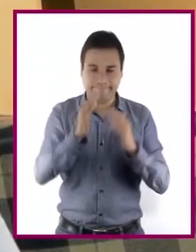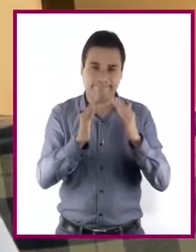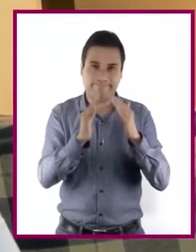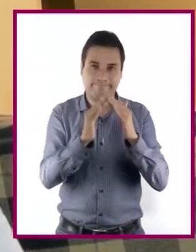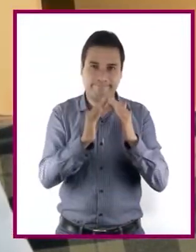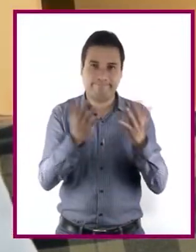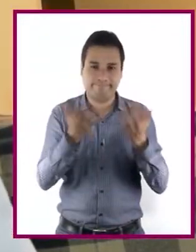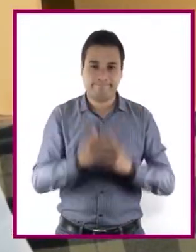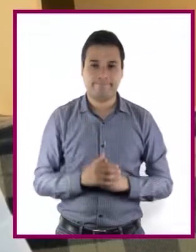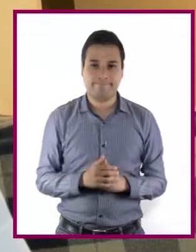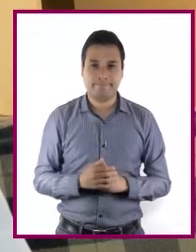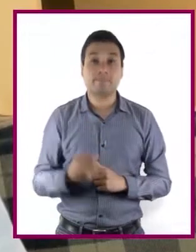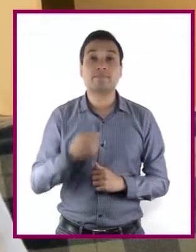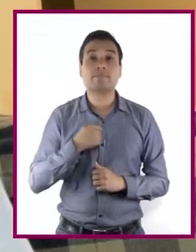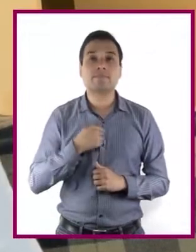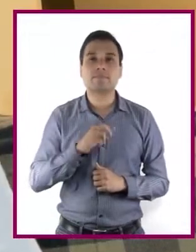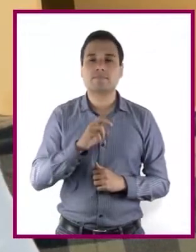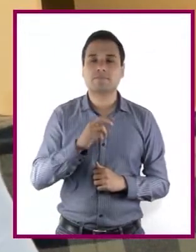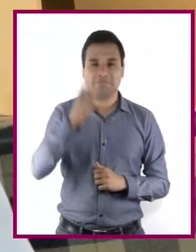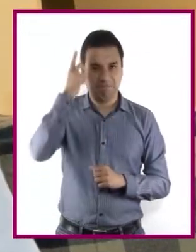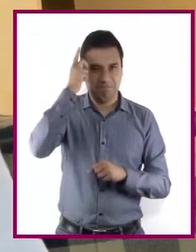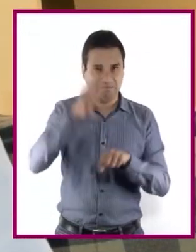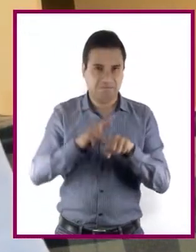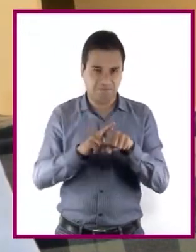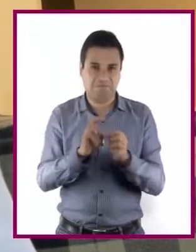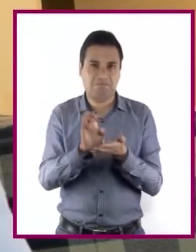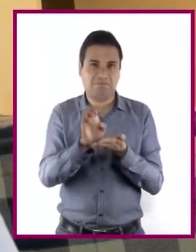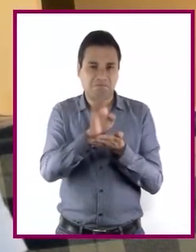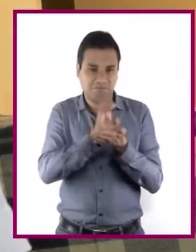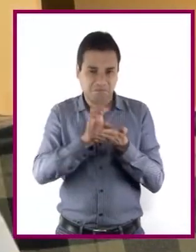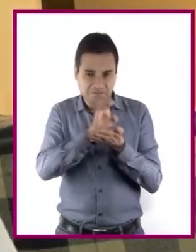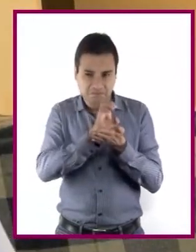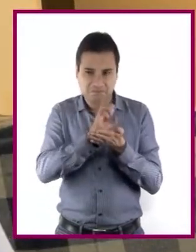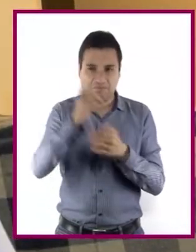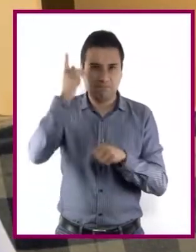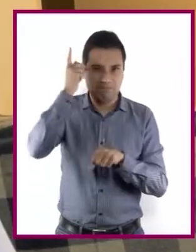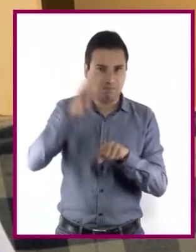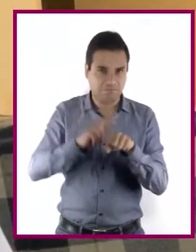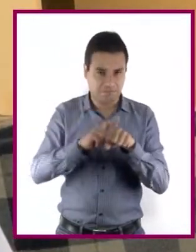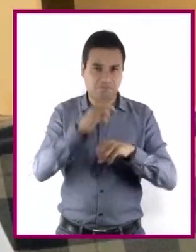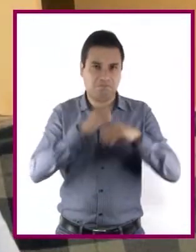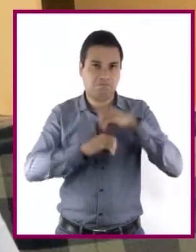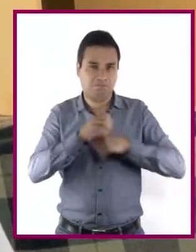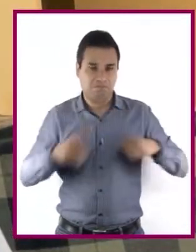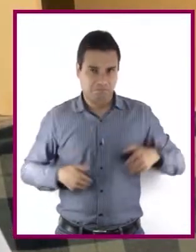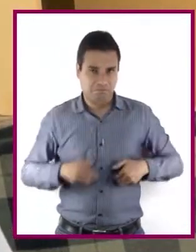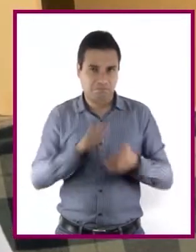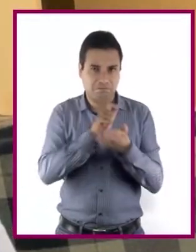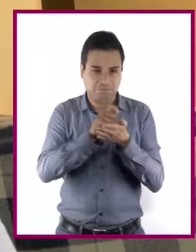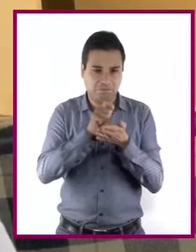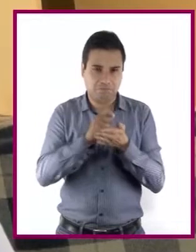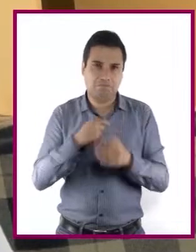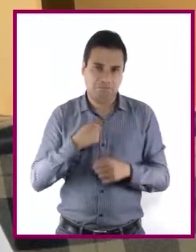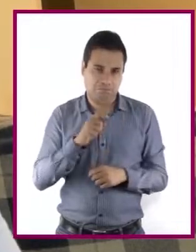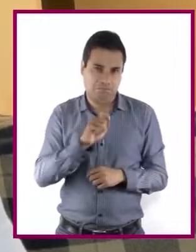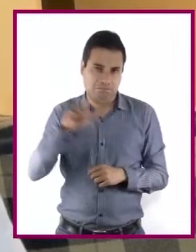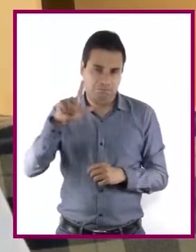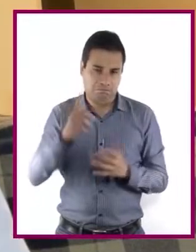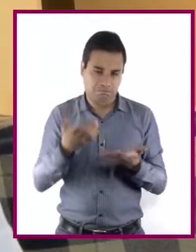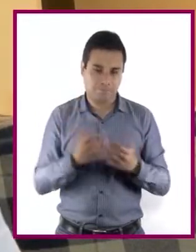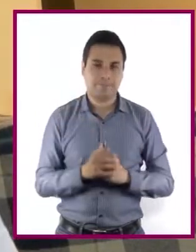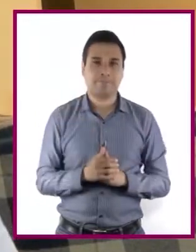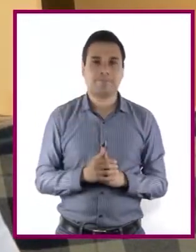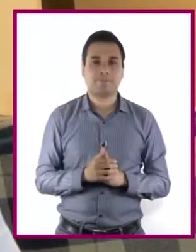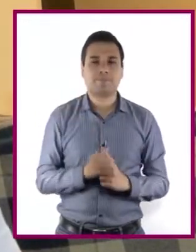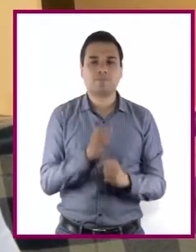Casa. Yo soy director de escena, productor y dramaturgo. Me dedico profesionalmente al teatro. Y